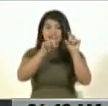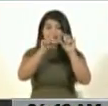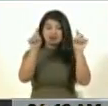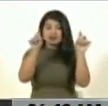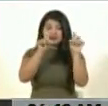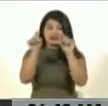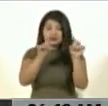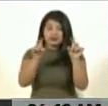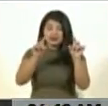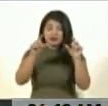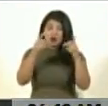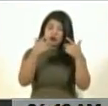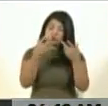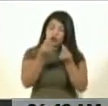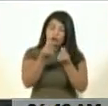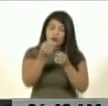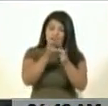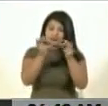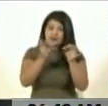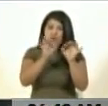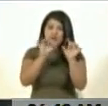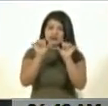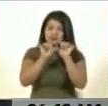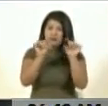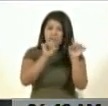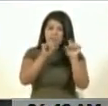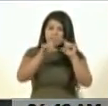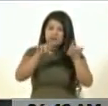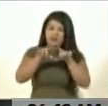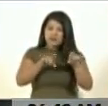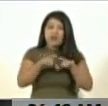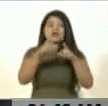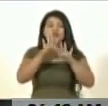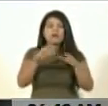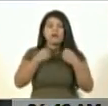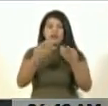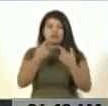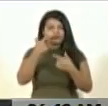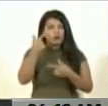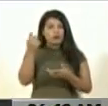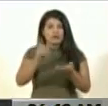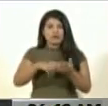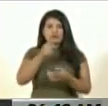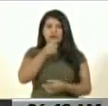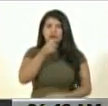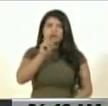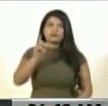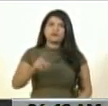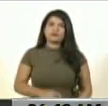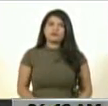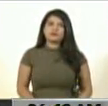con Marbelis Hernández o Fernández. Marbelis Fernández. Adelante, Marbelis.